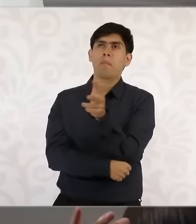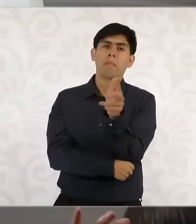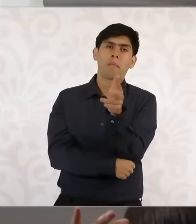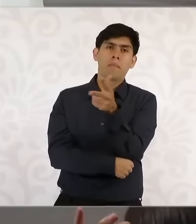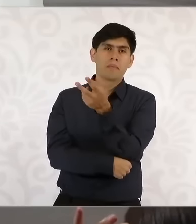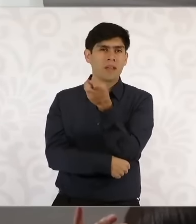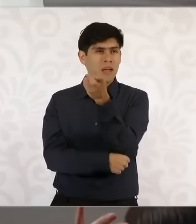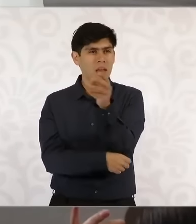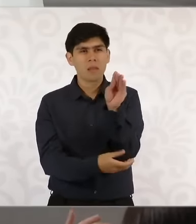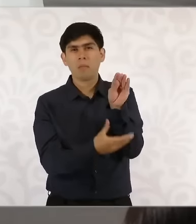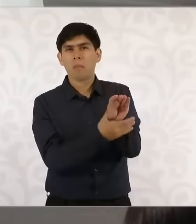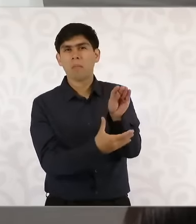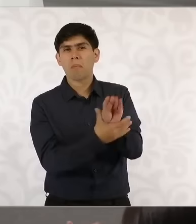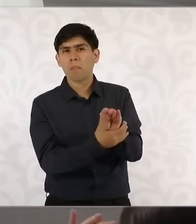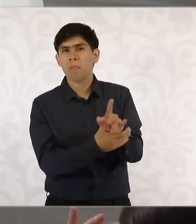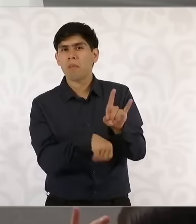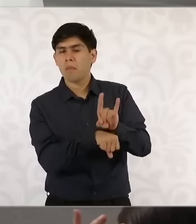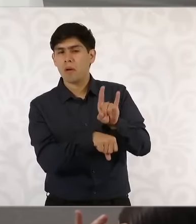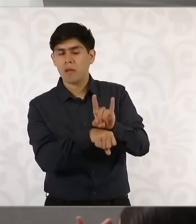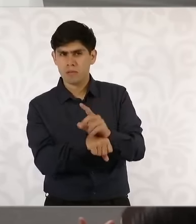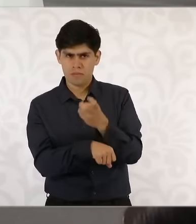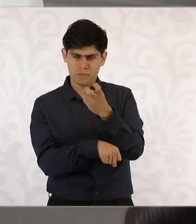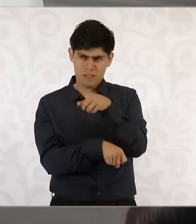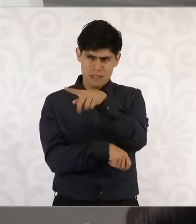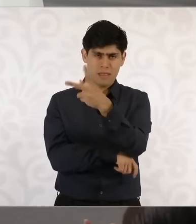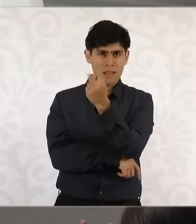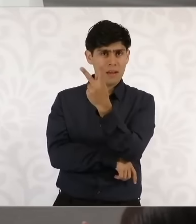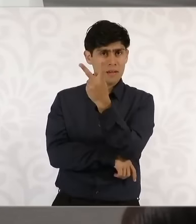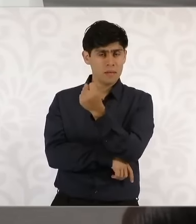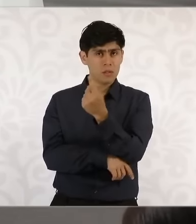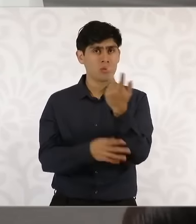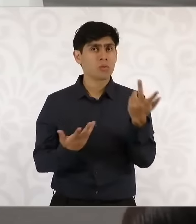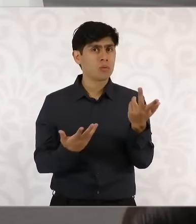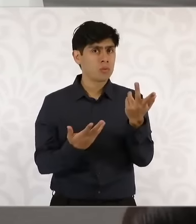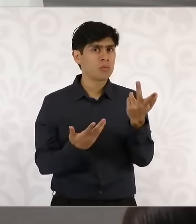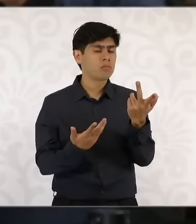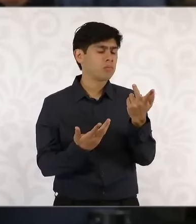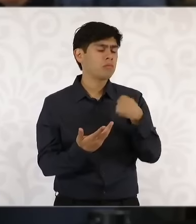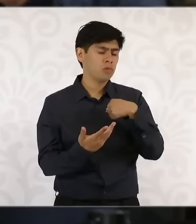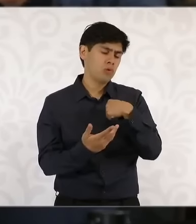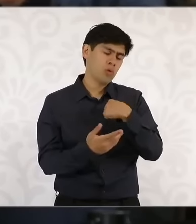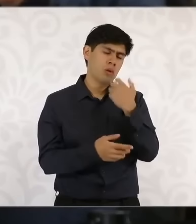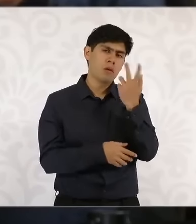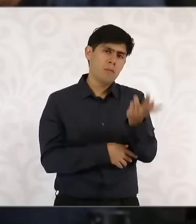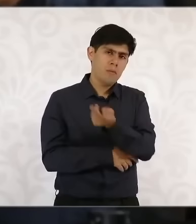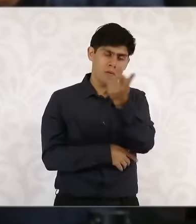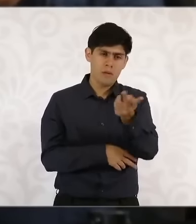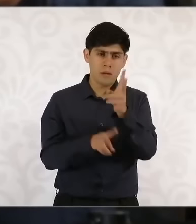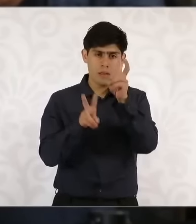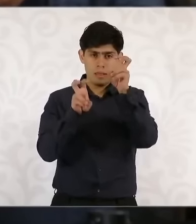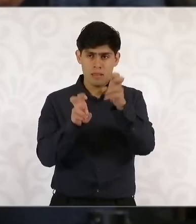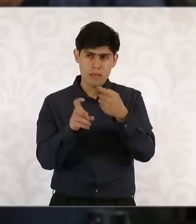tema totalmente hostil y totalmente planeado. Preguntarle, aquí ya hemos hecho preguntas muchas veces sobre la